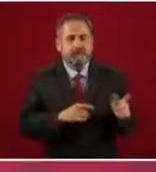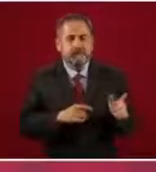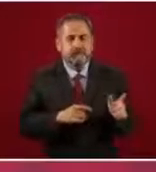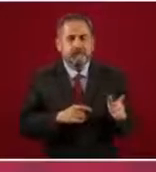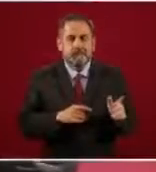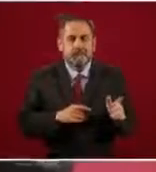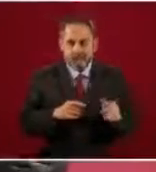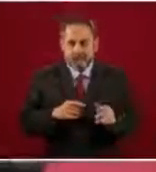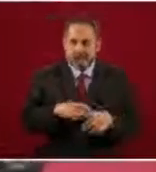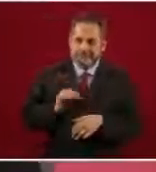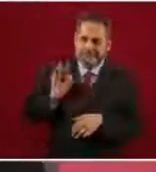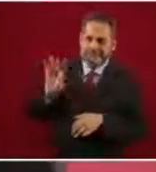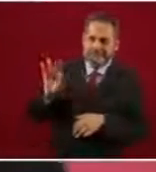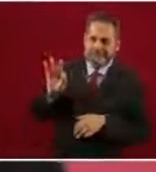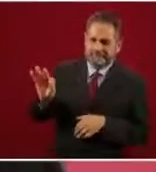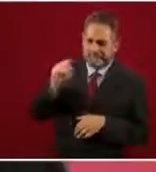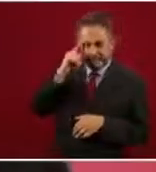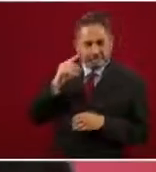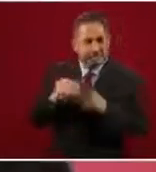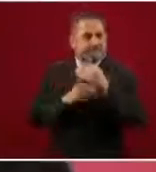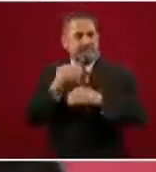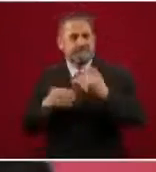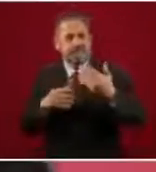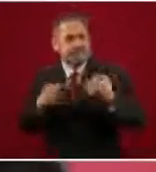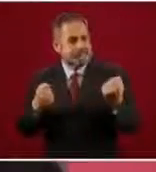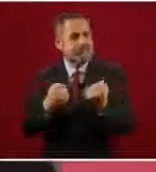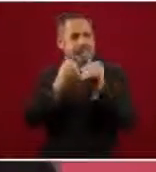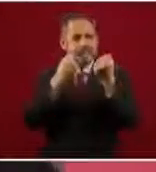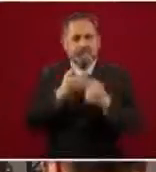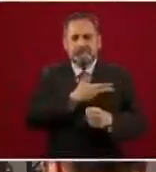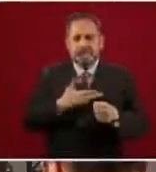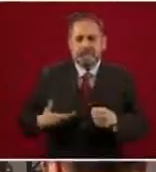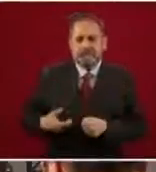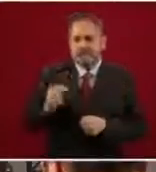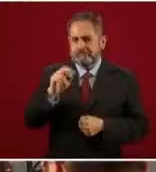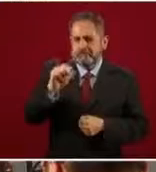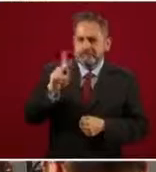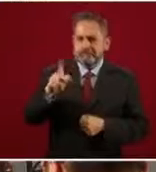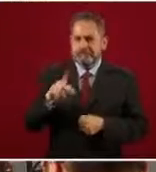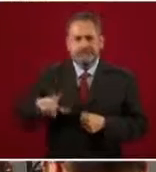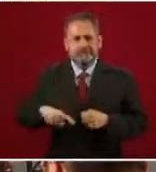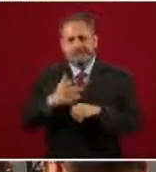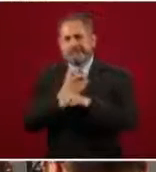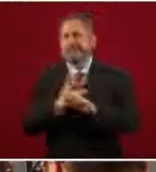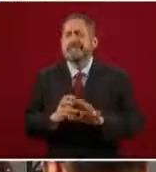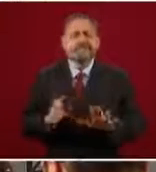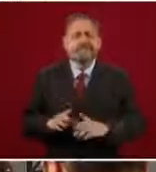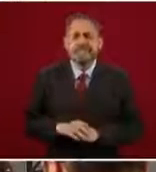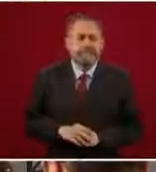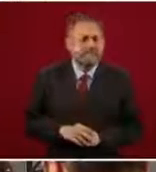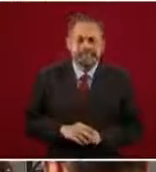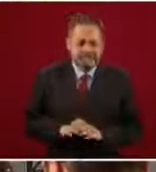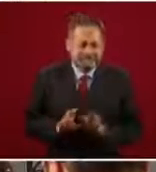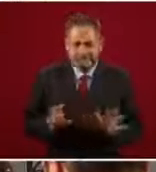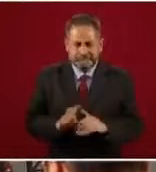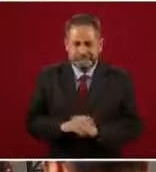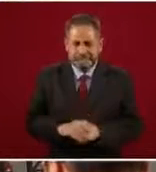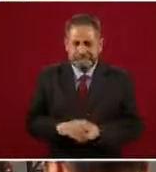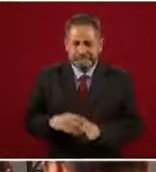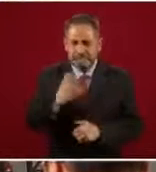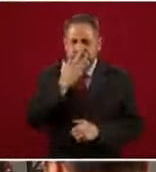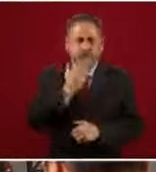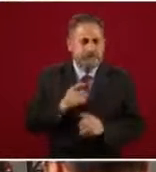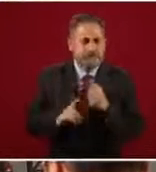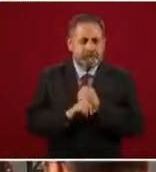nos peleáramos con el presidente Trump, con el gobierno de Estados Unidos. No, no tenemos problema